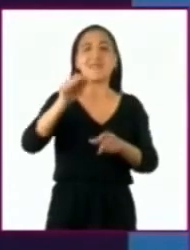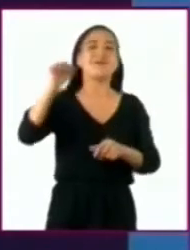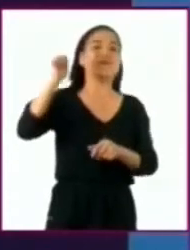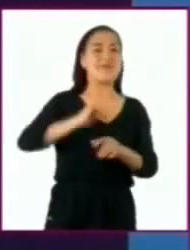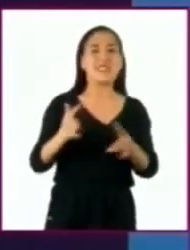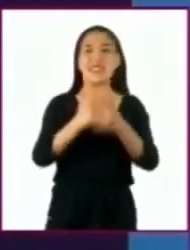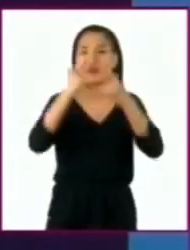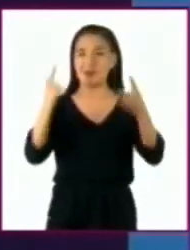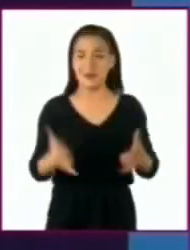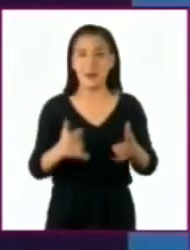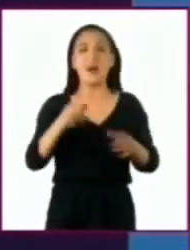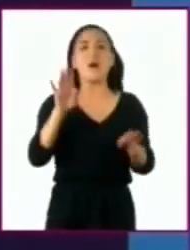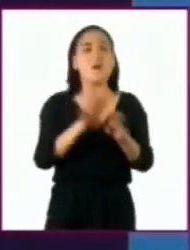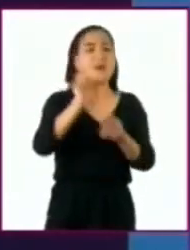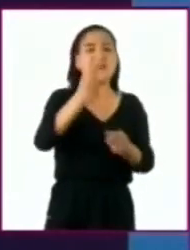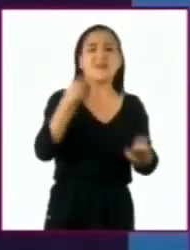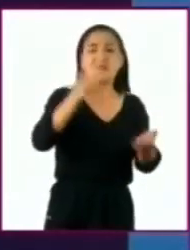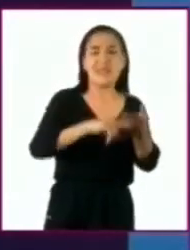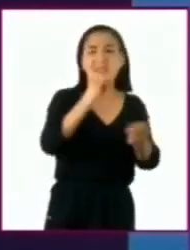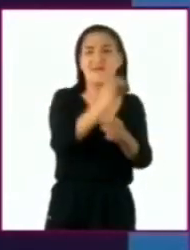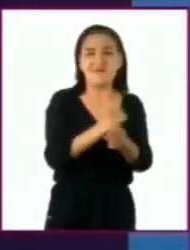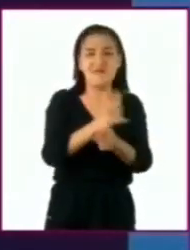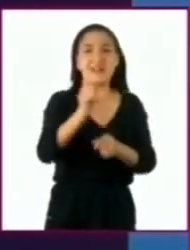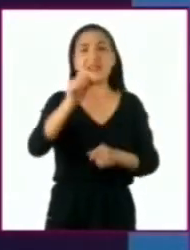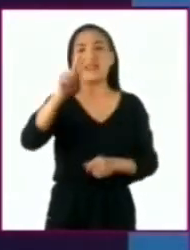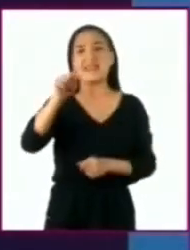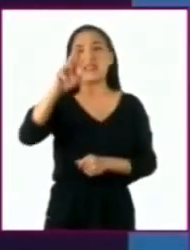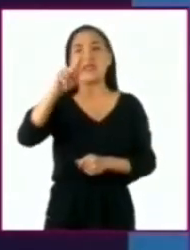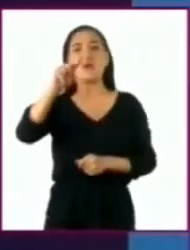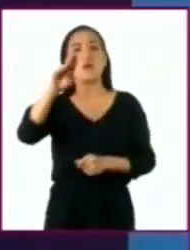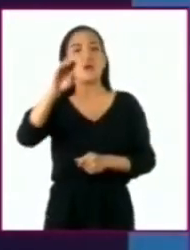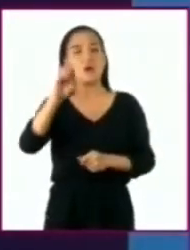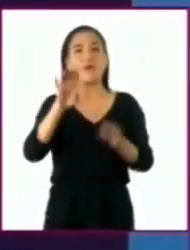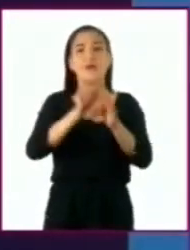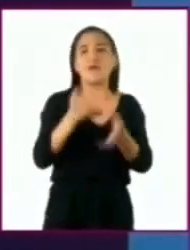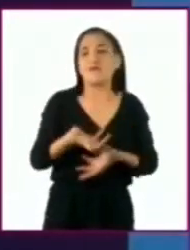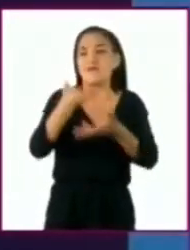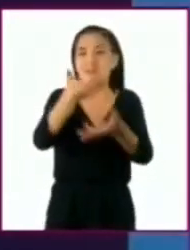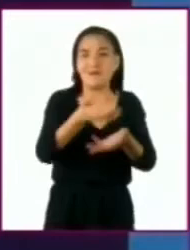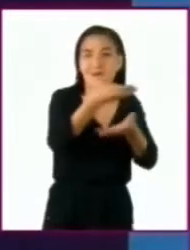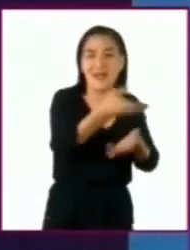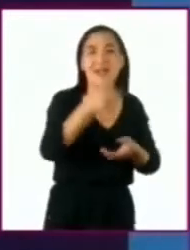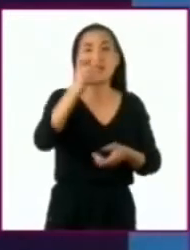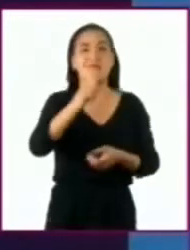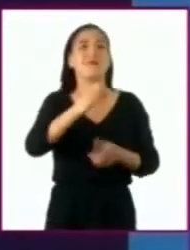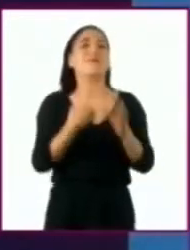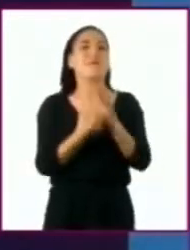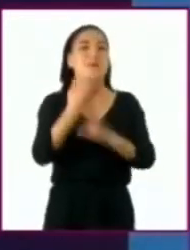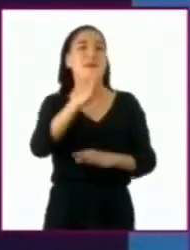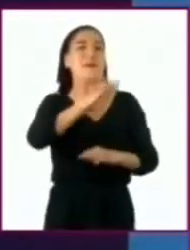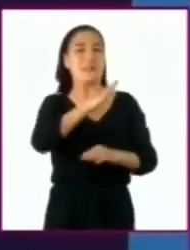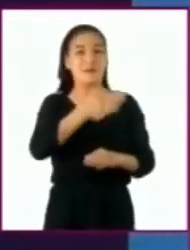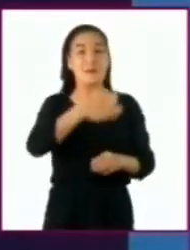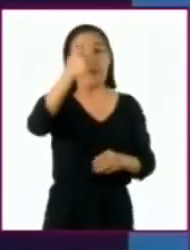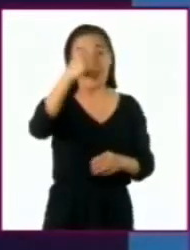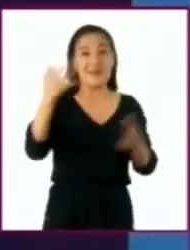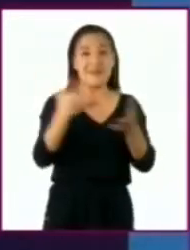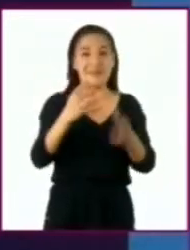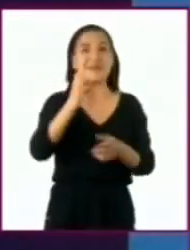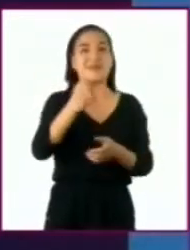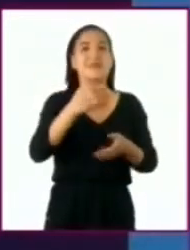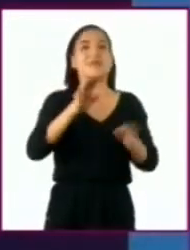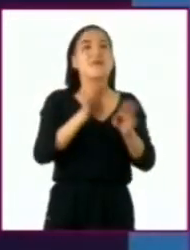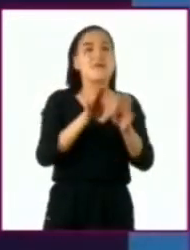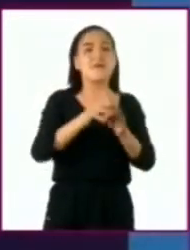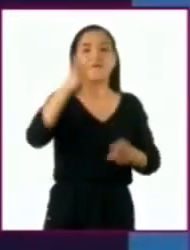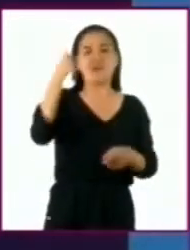indagar acerca del tributo y la encomienda en Nueva España. Descubrimos que la causa para instaurar la encomienda fue